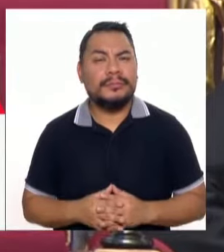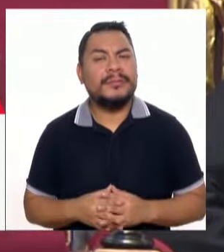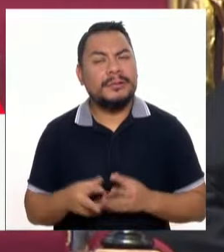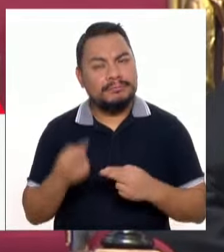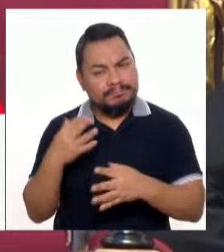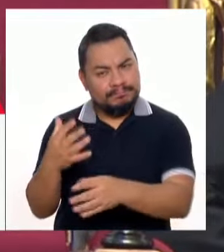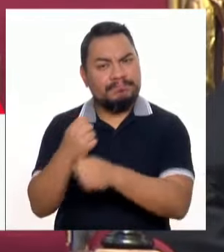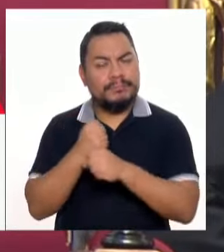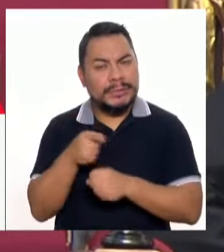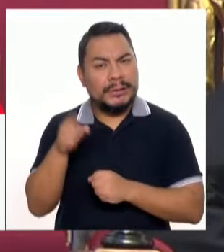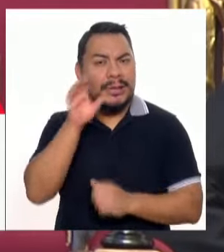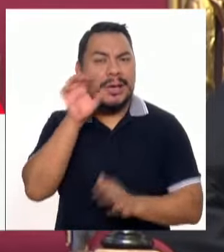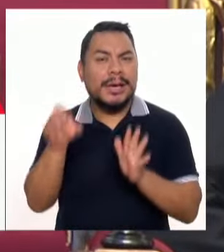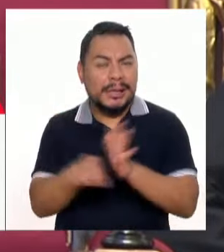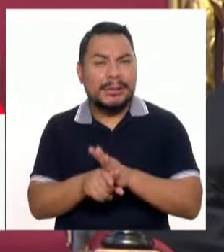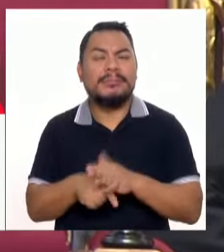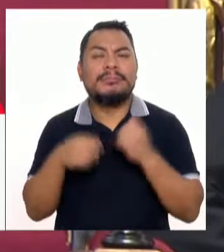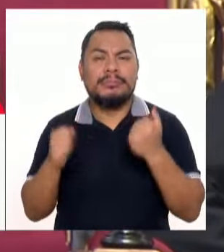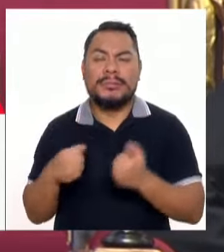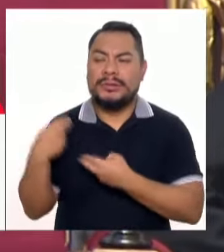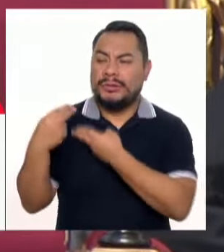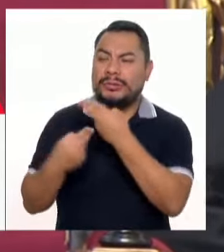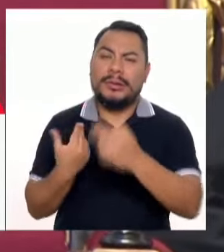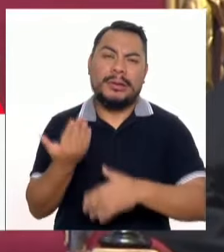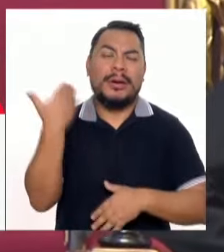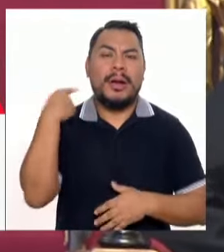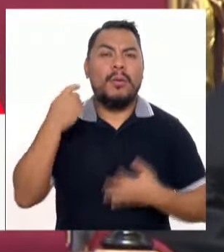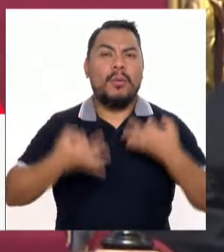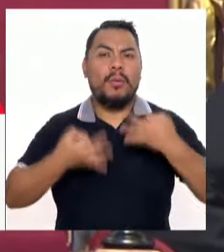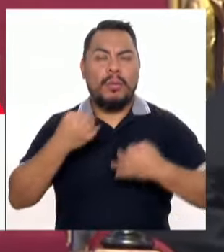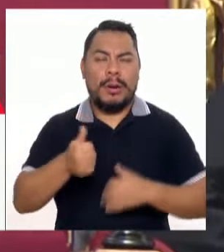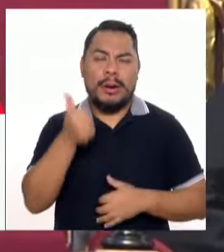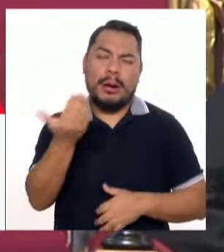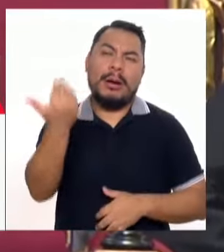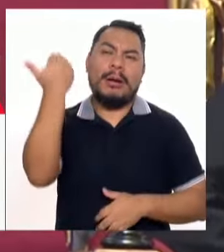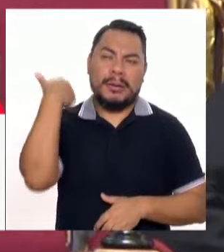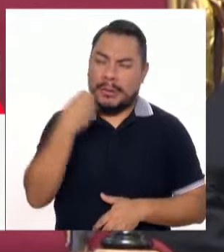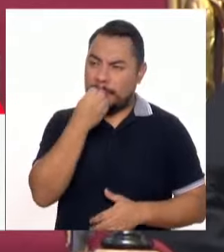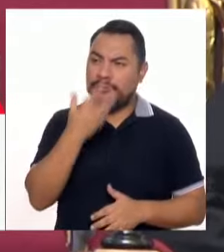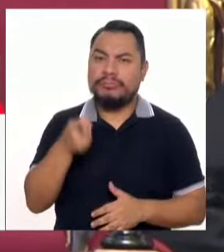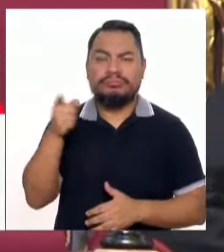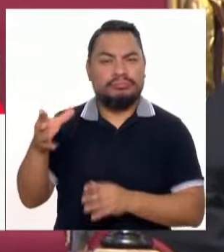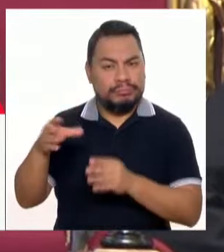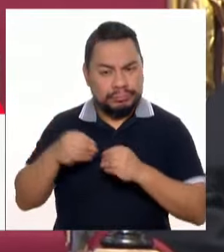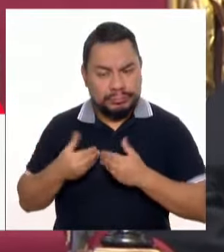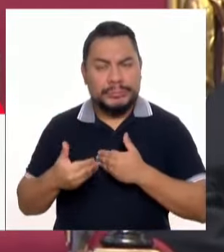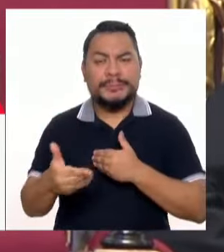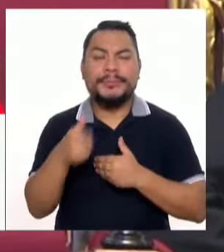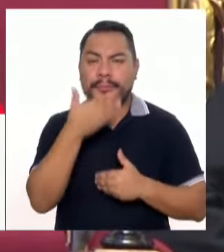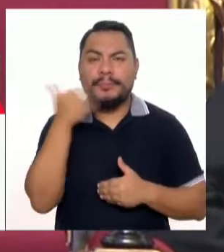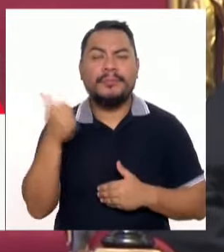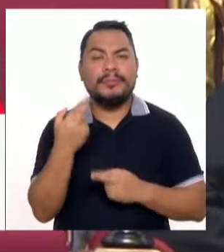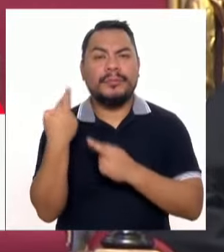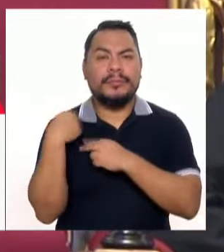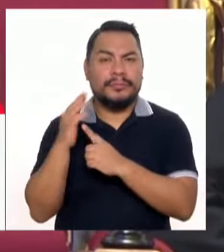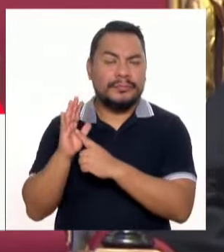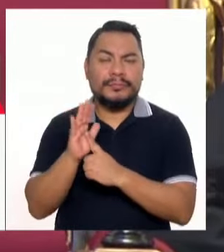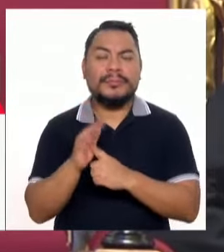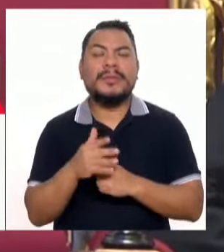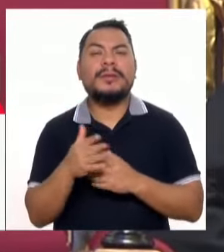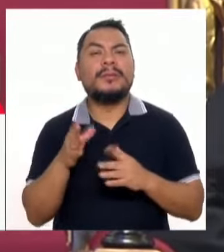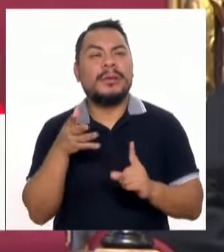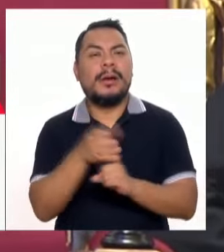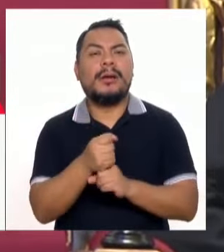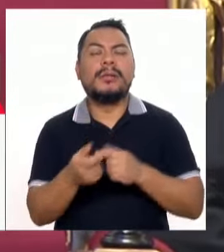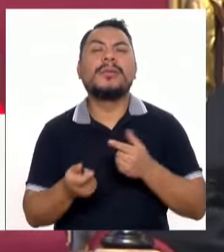Rescatemos el ejemplo y el legado de nuestros grandes juristas, de nuestros mejores representantes, para lograr una